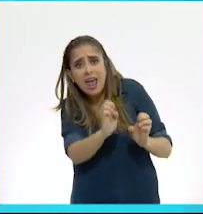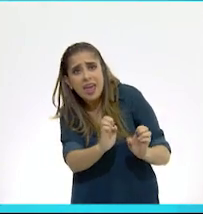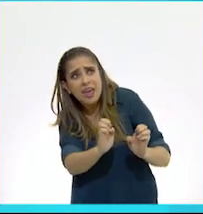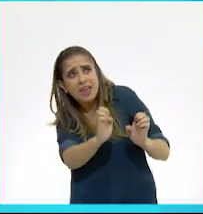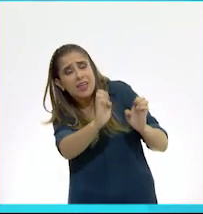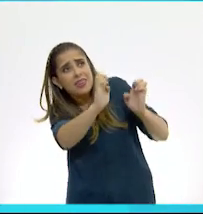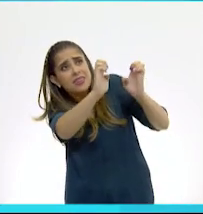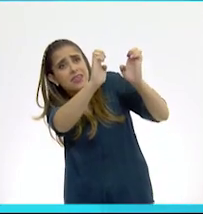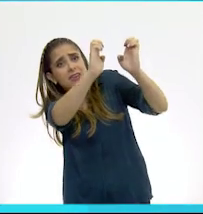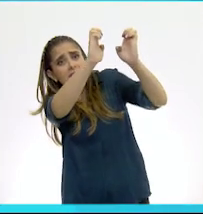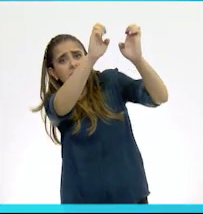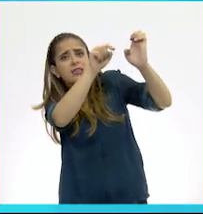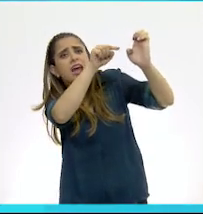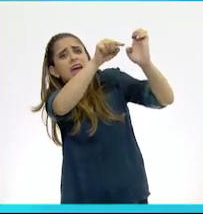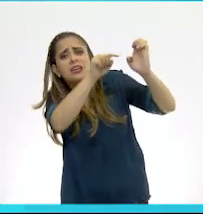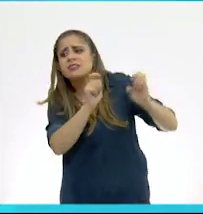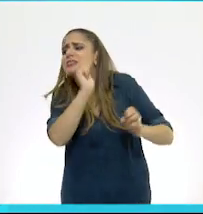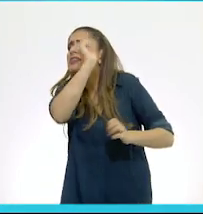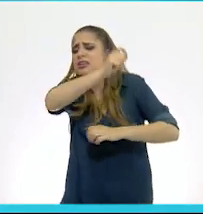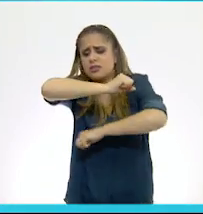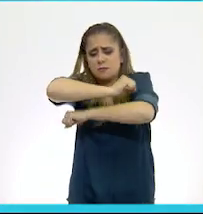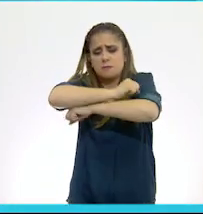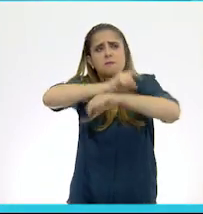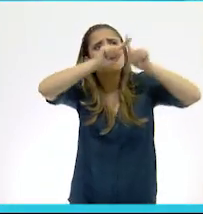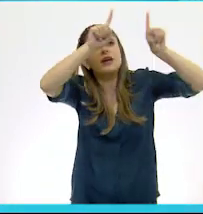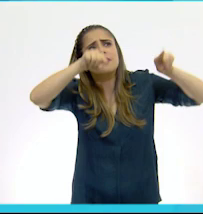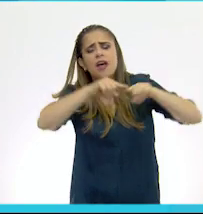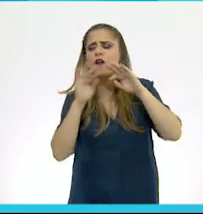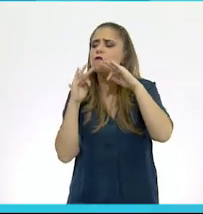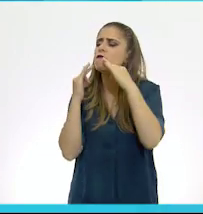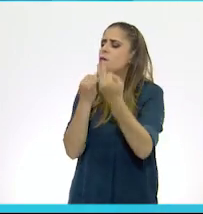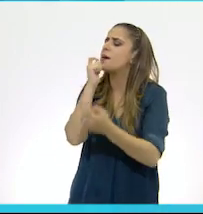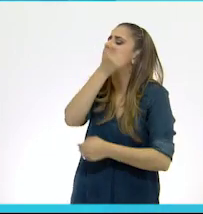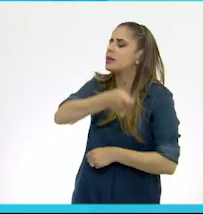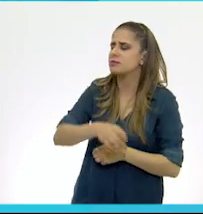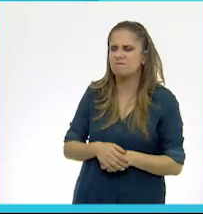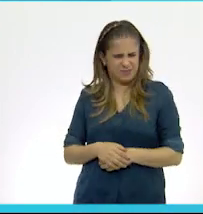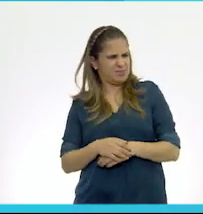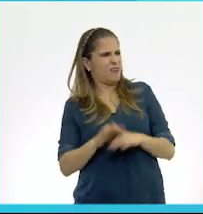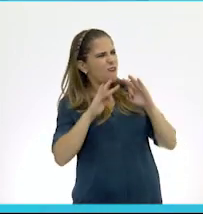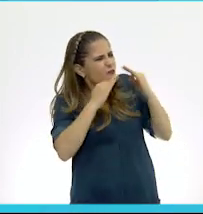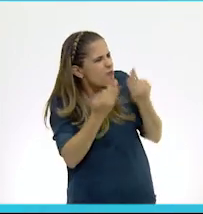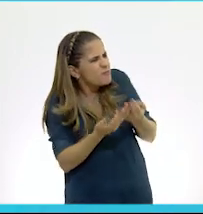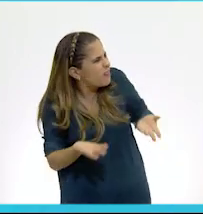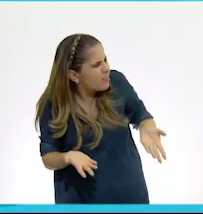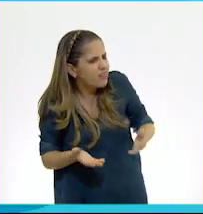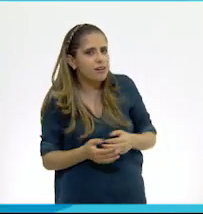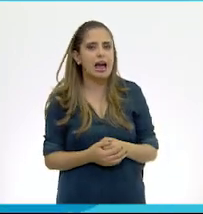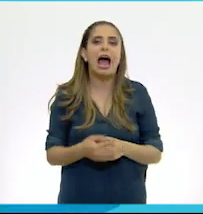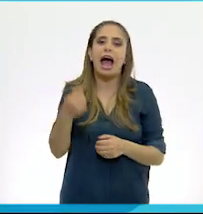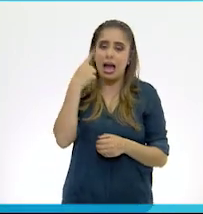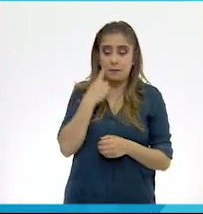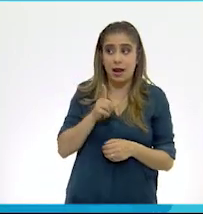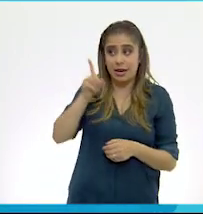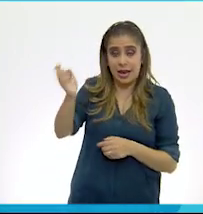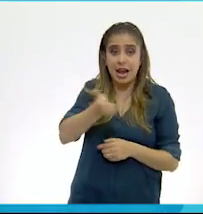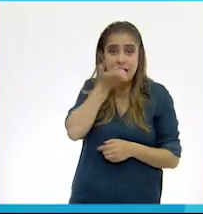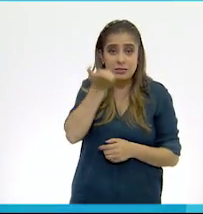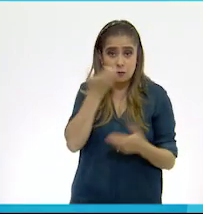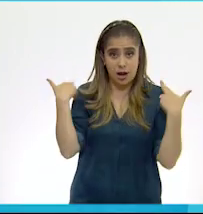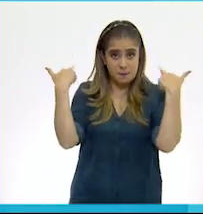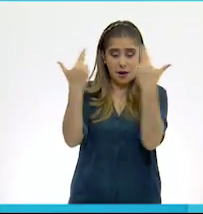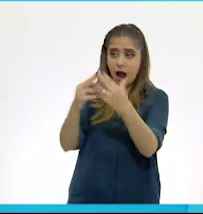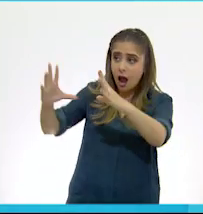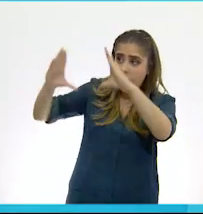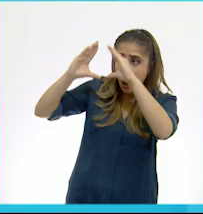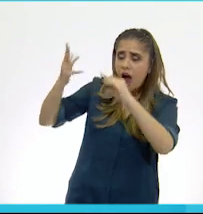¿qué forma tienen las ventanas? ¿Forma? ¿Cómo forma? En la escuela la maestra nos enseñó diferentes